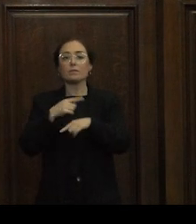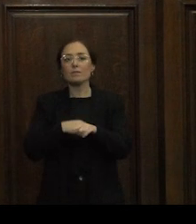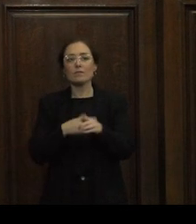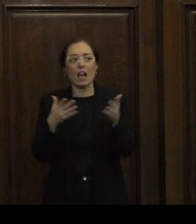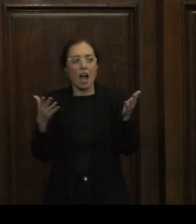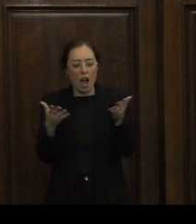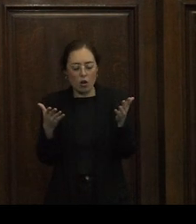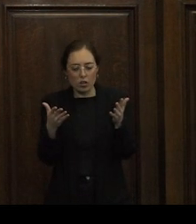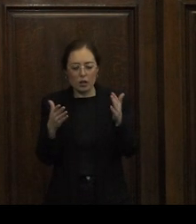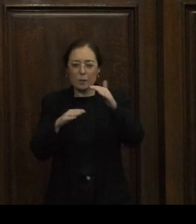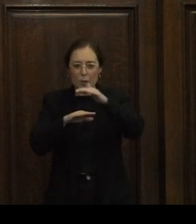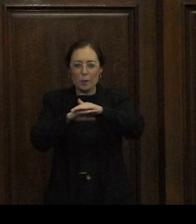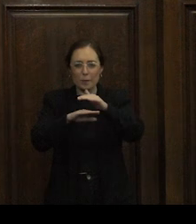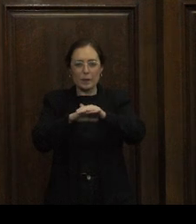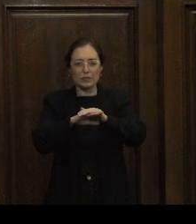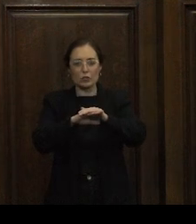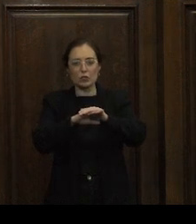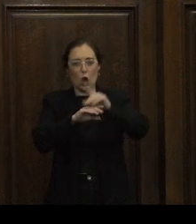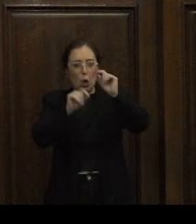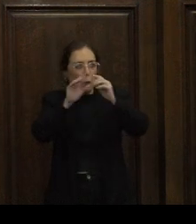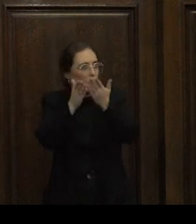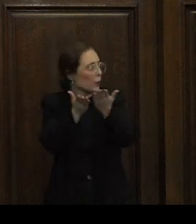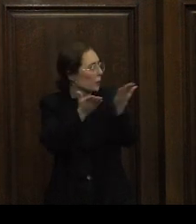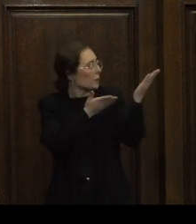modo que aquí llegamos a un esquemita